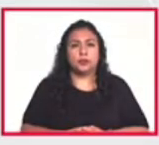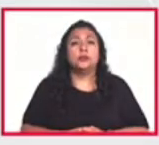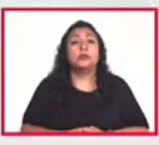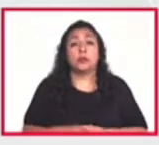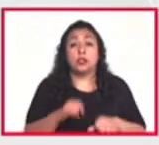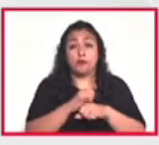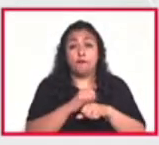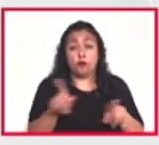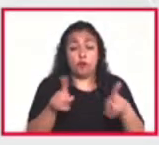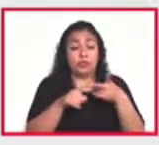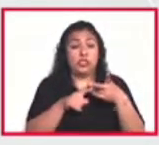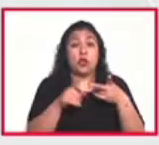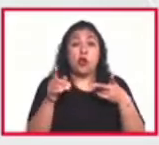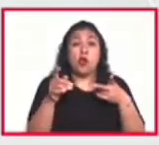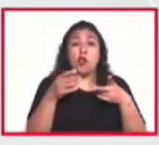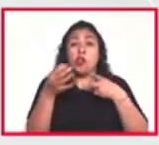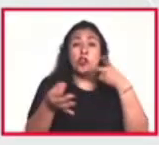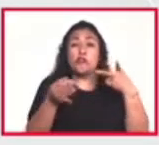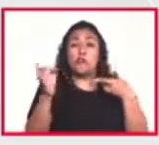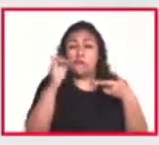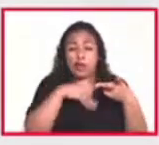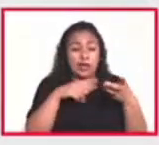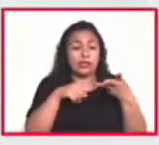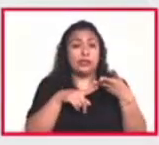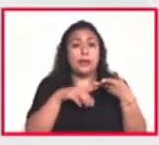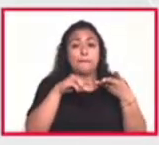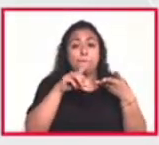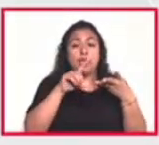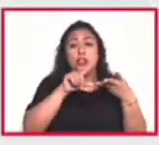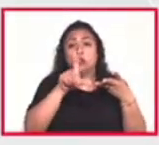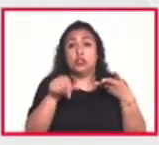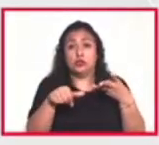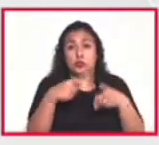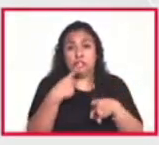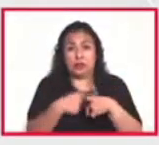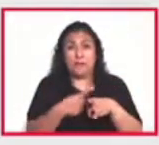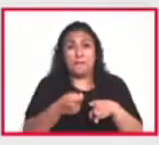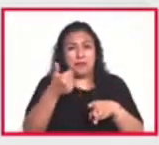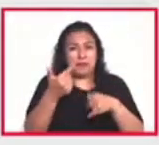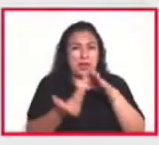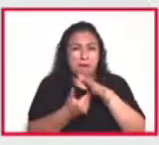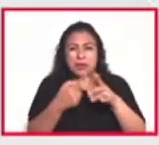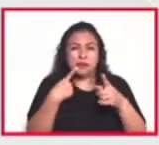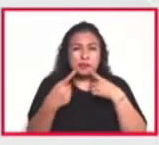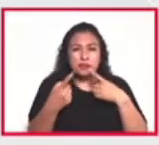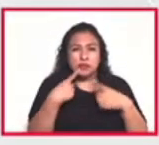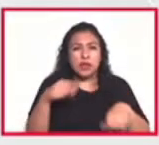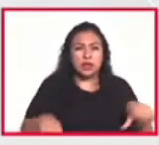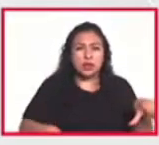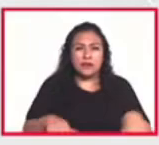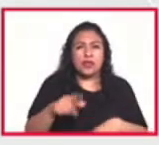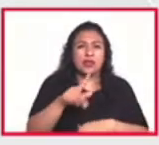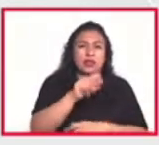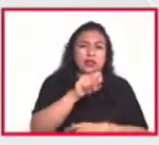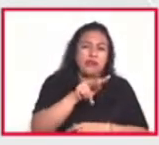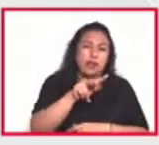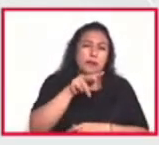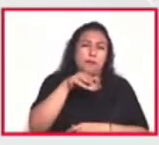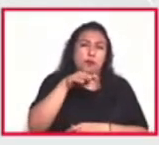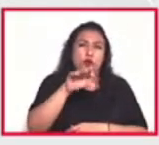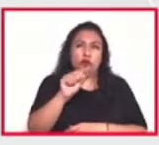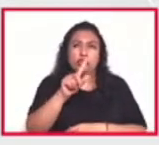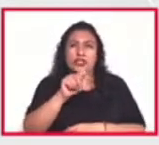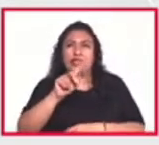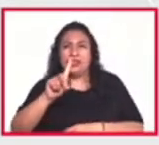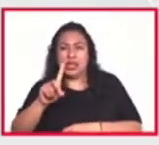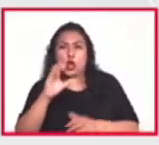Información, infodemia y medios post-pandemia fue el título de la primera mesa de las jornadas TV Morfosis con TD, la comunicación audiovisual